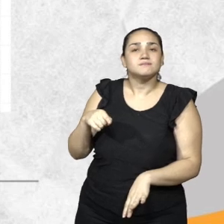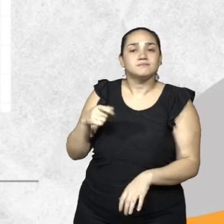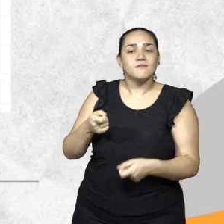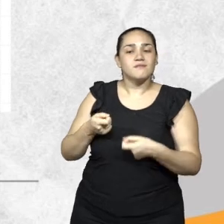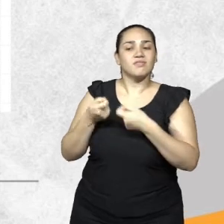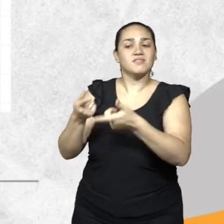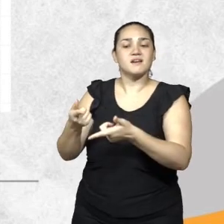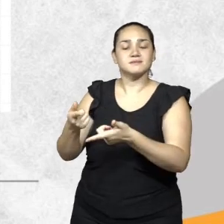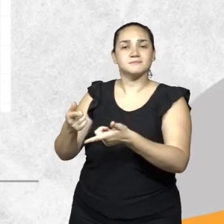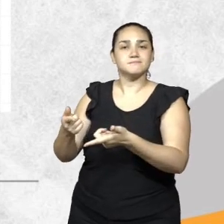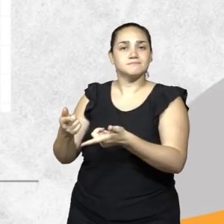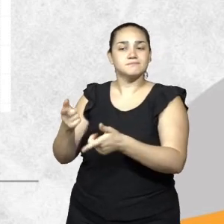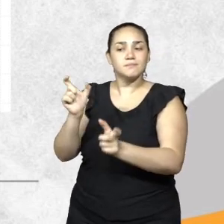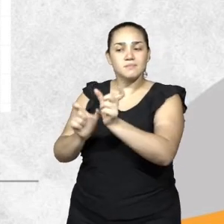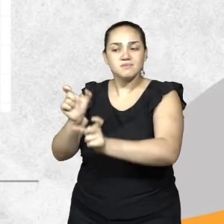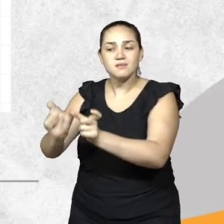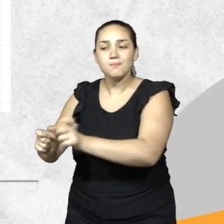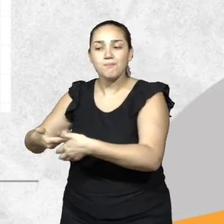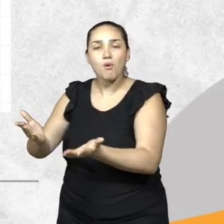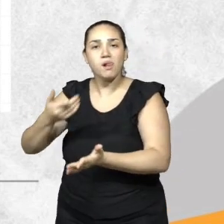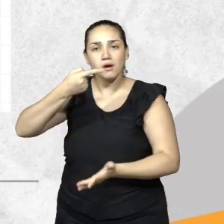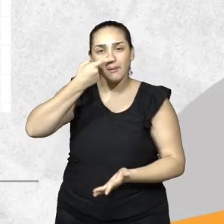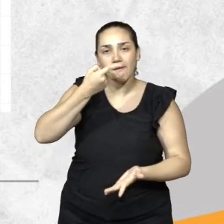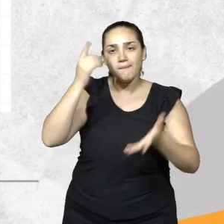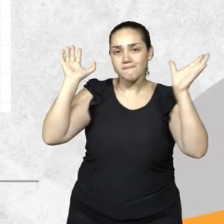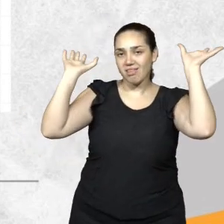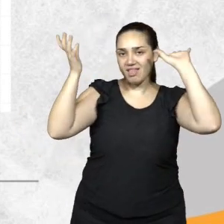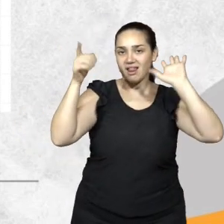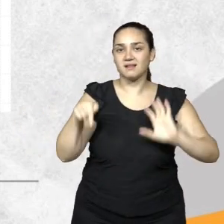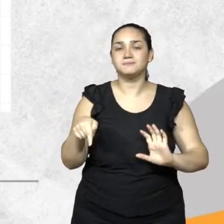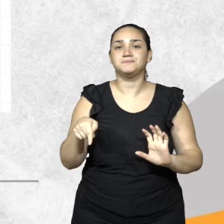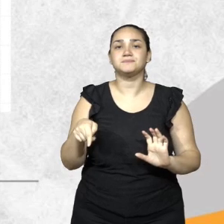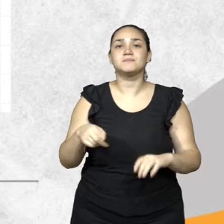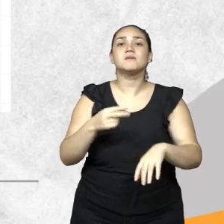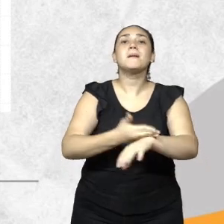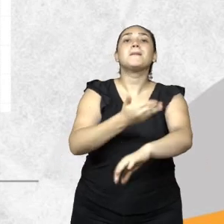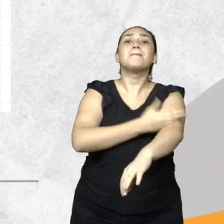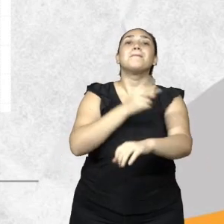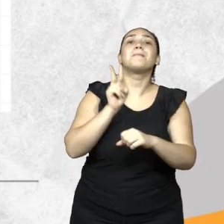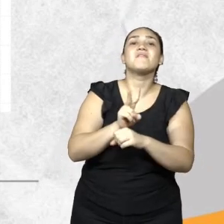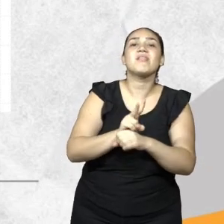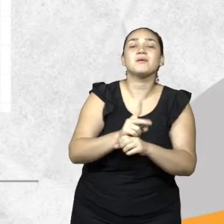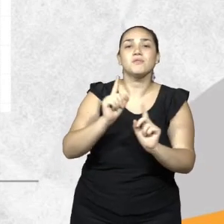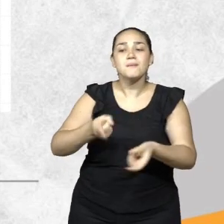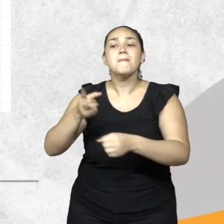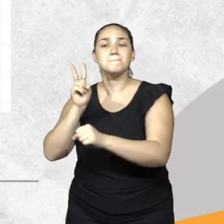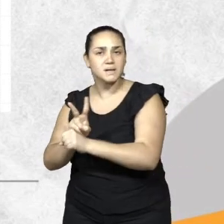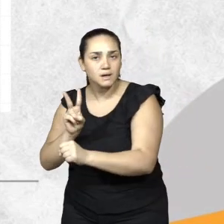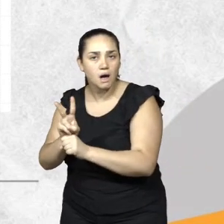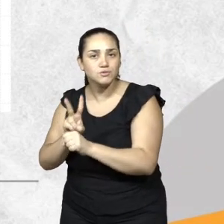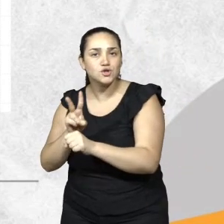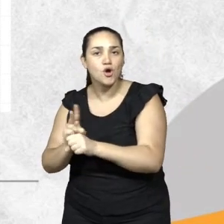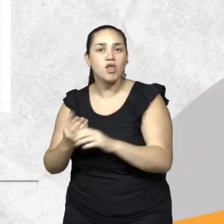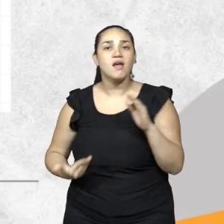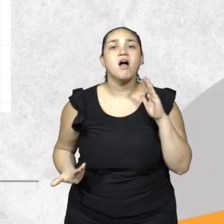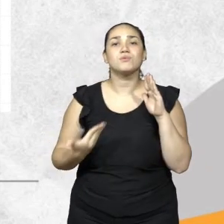interés público ambiental. Existe un deber de fiscalización preventivo y precautorio por parte de las